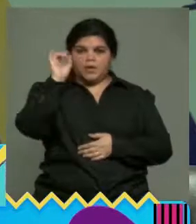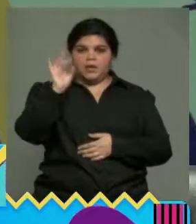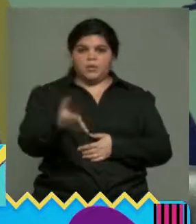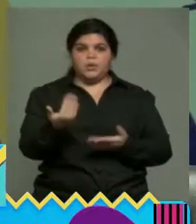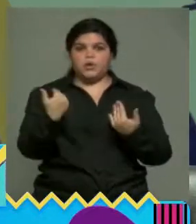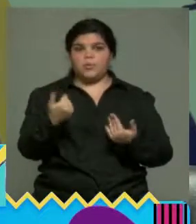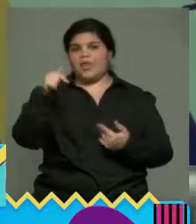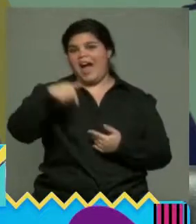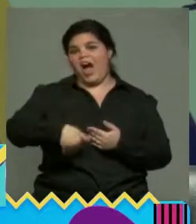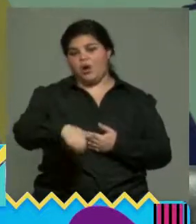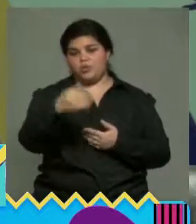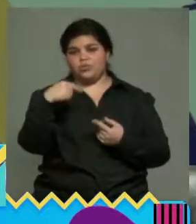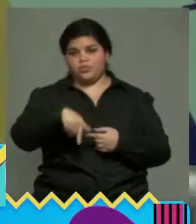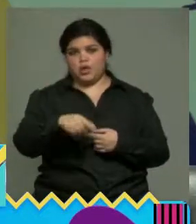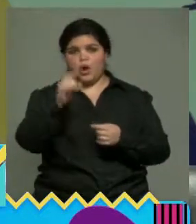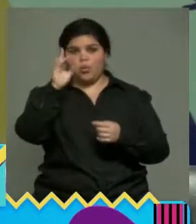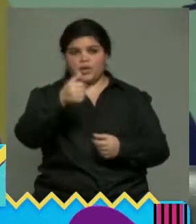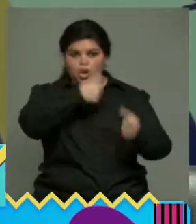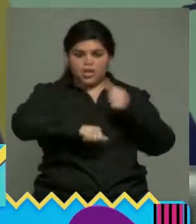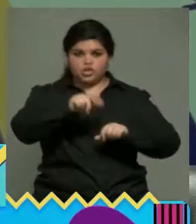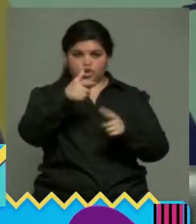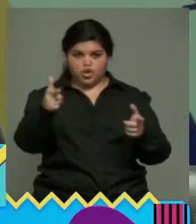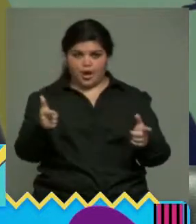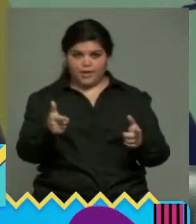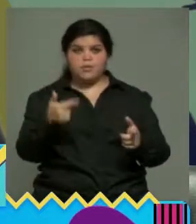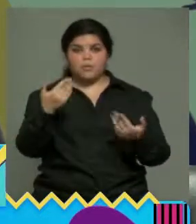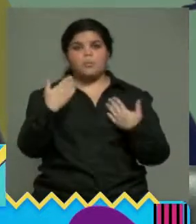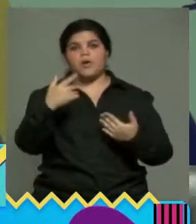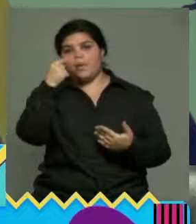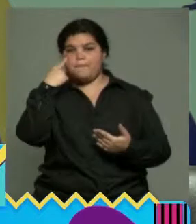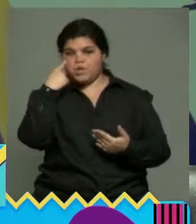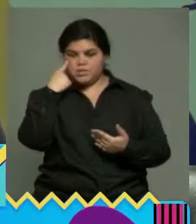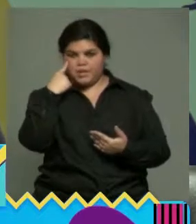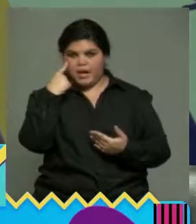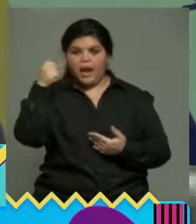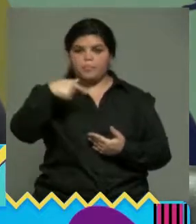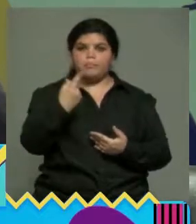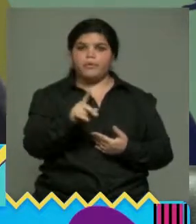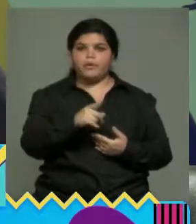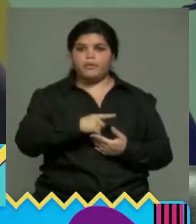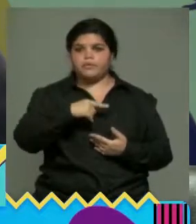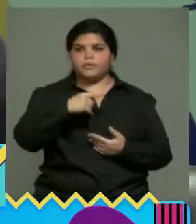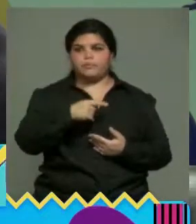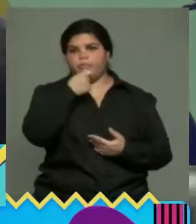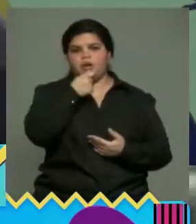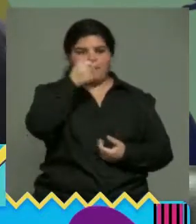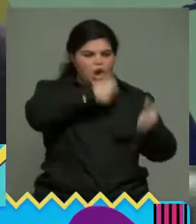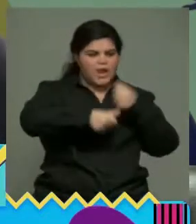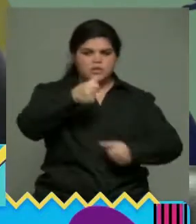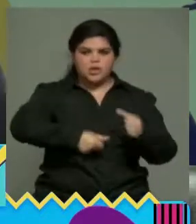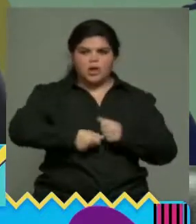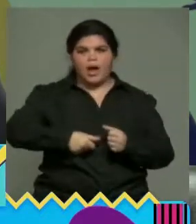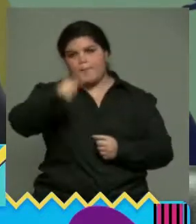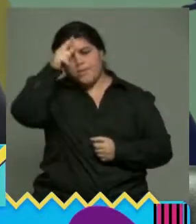de accidentes donde no haya lesiones. Bien. Si hay una lesión, debe venir la policía provincial hoy, y eso es lo que demora la